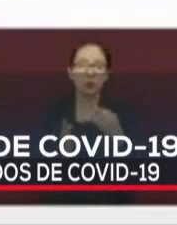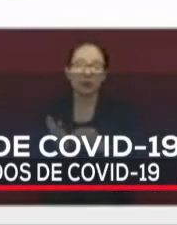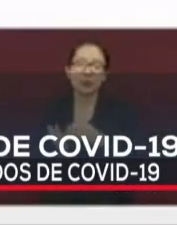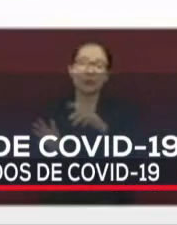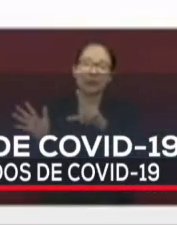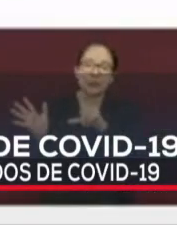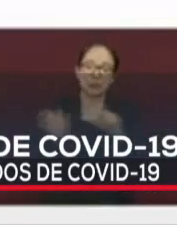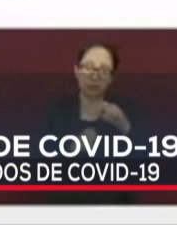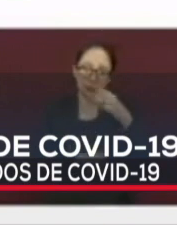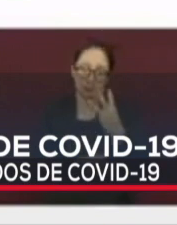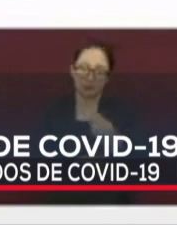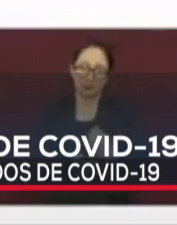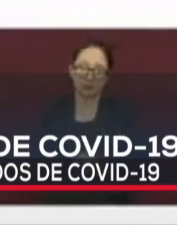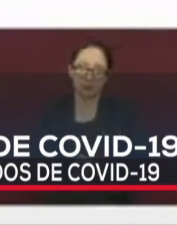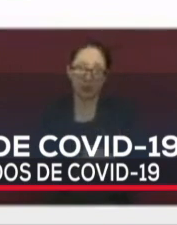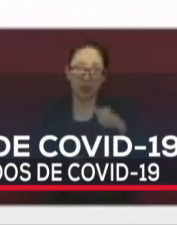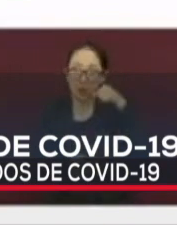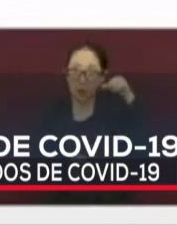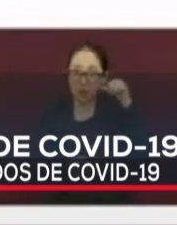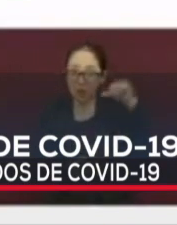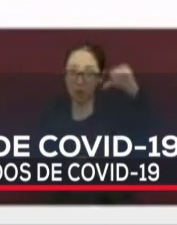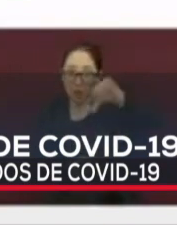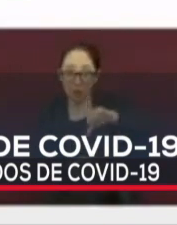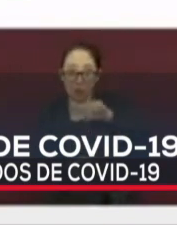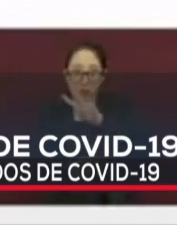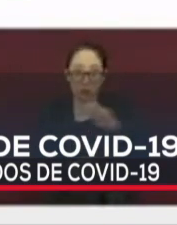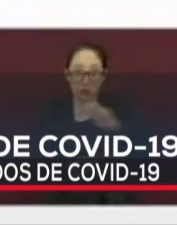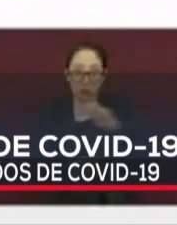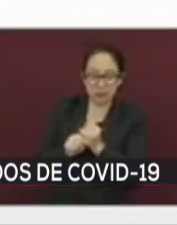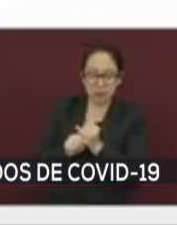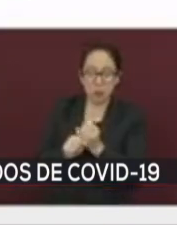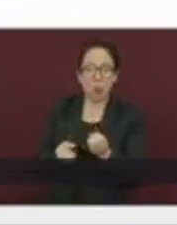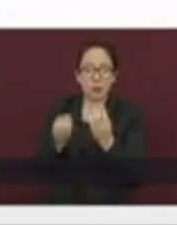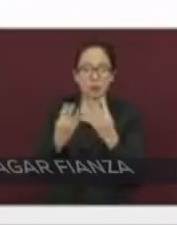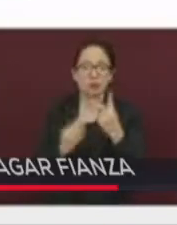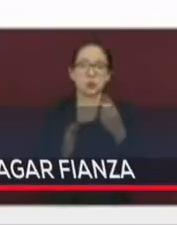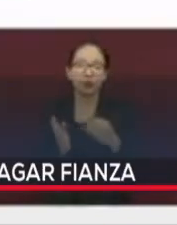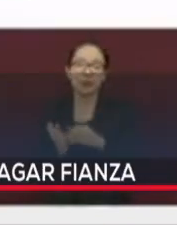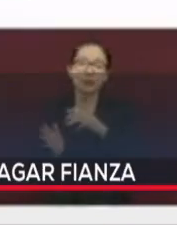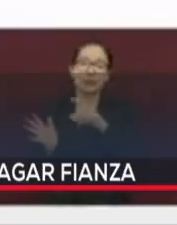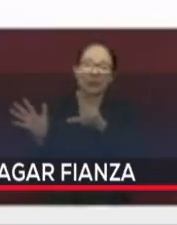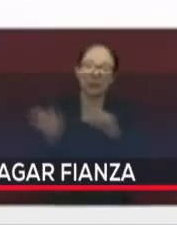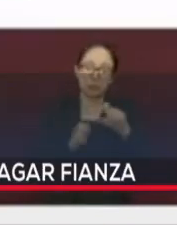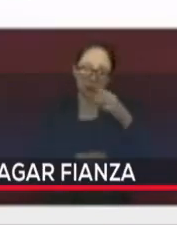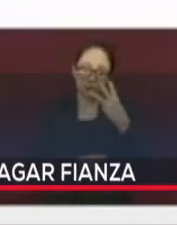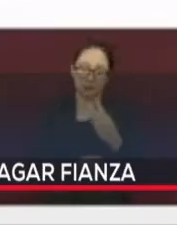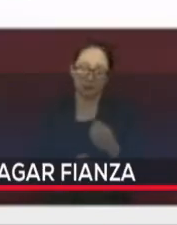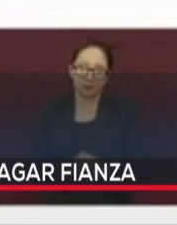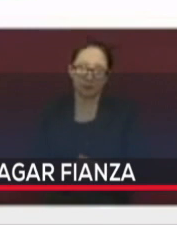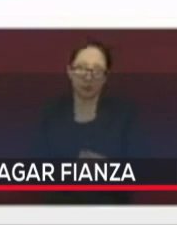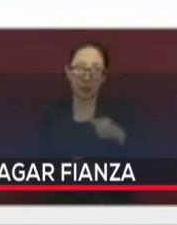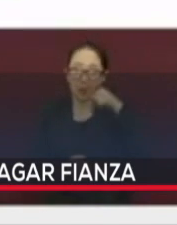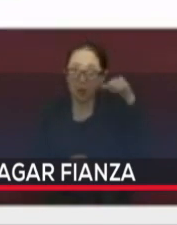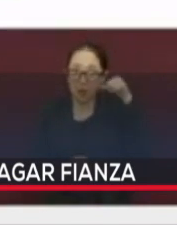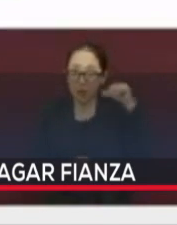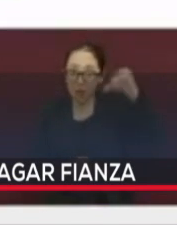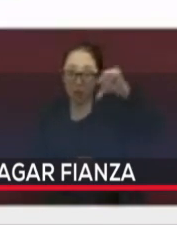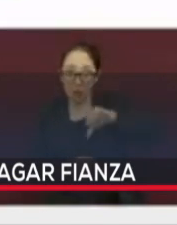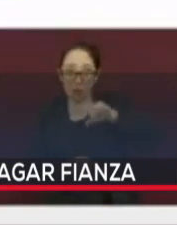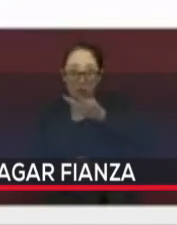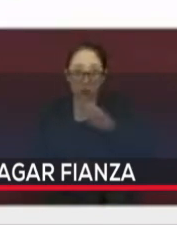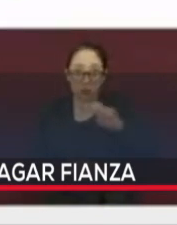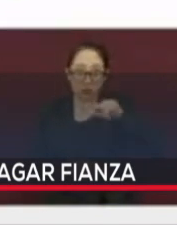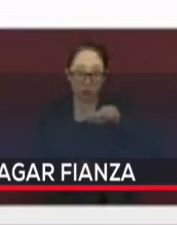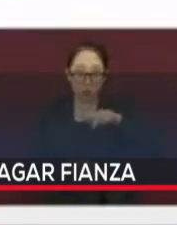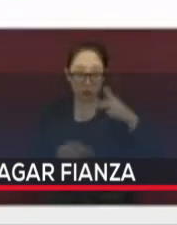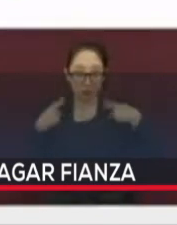en 93 municipios del estado con 218 resultados de ayer a hoy los casos